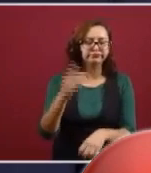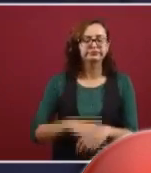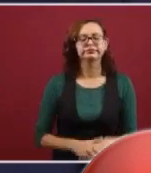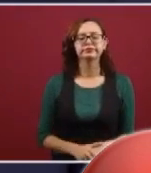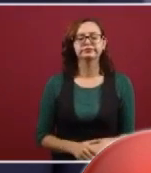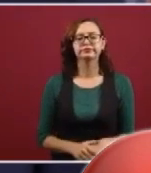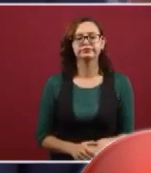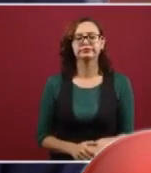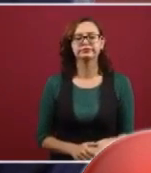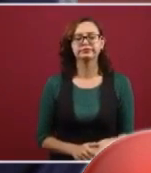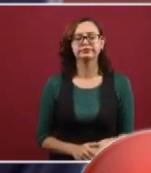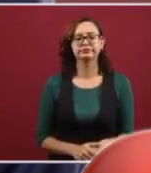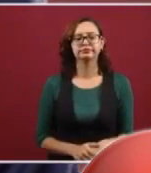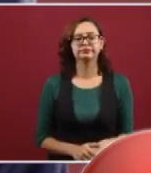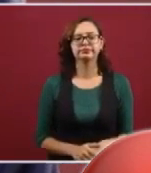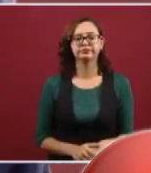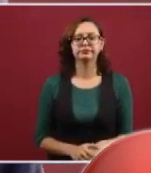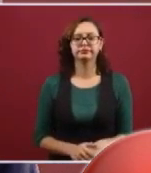hasta lograr